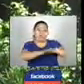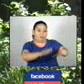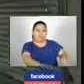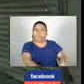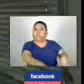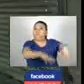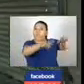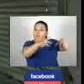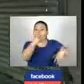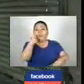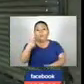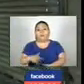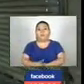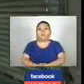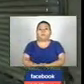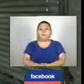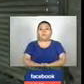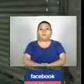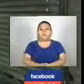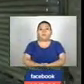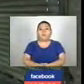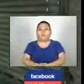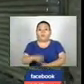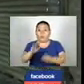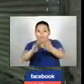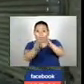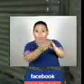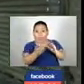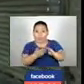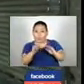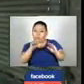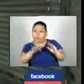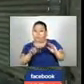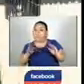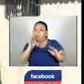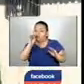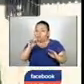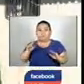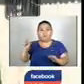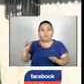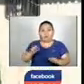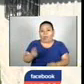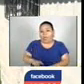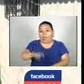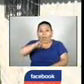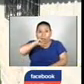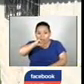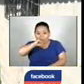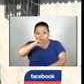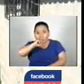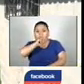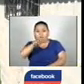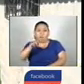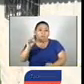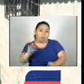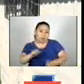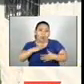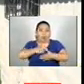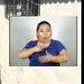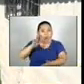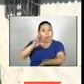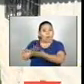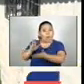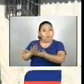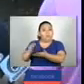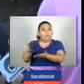siga siendo algo que les afecte. Y aunque la mayoría que vive en esta comunidad afirman que son de escasos recursos, están dispuestos a pagar